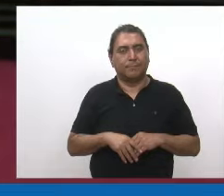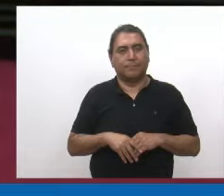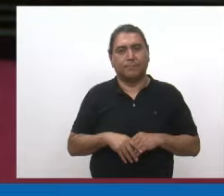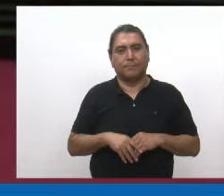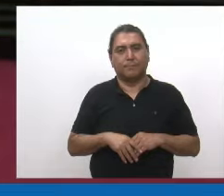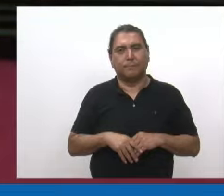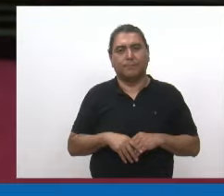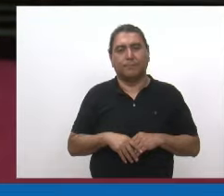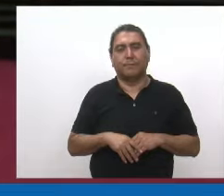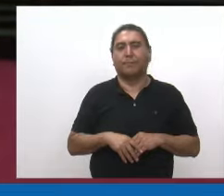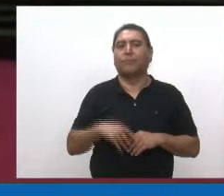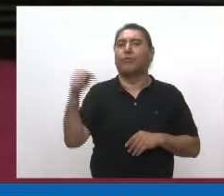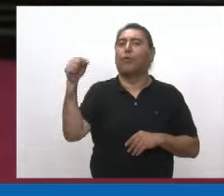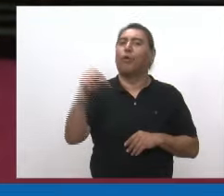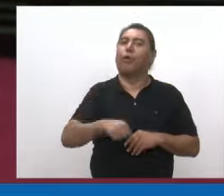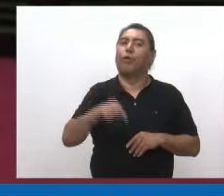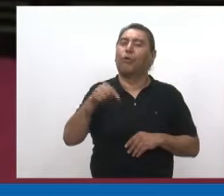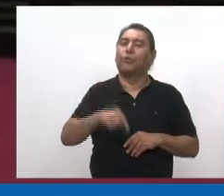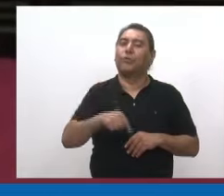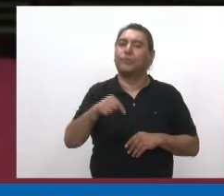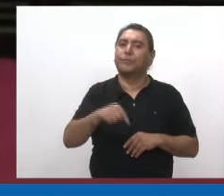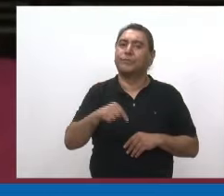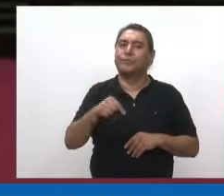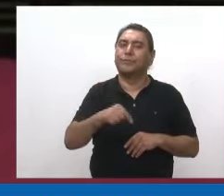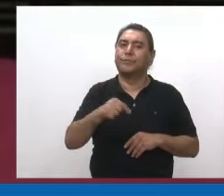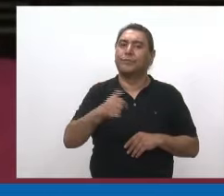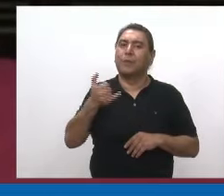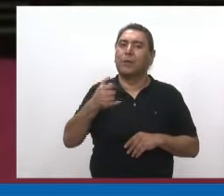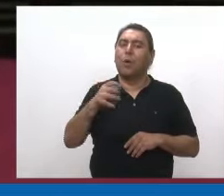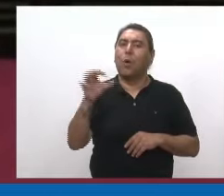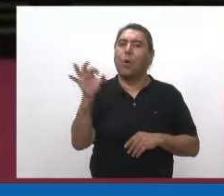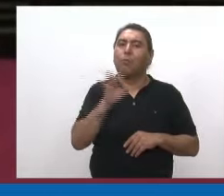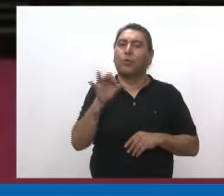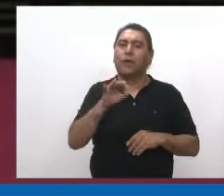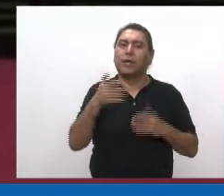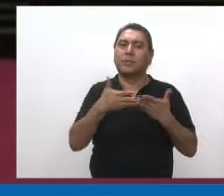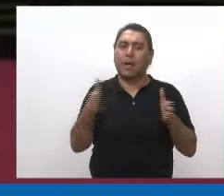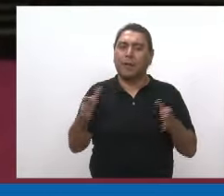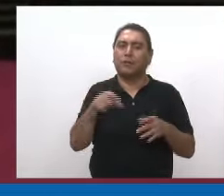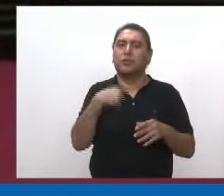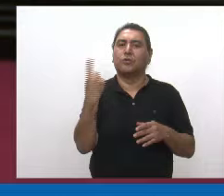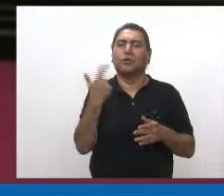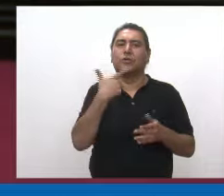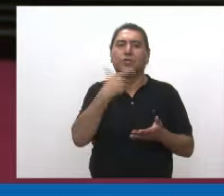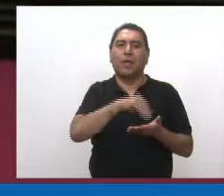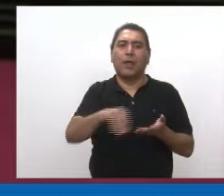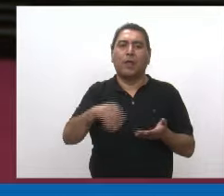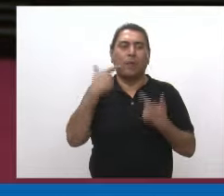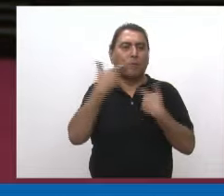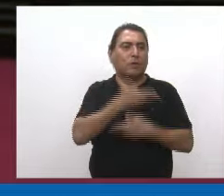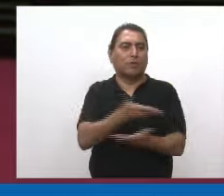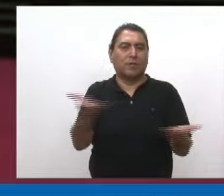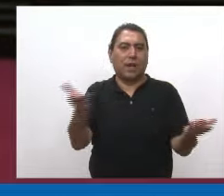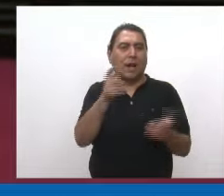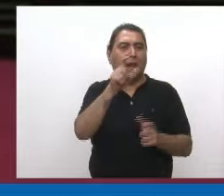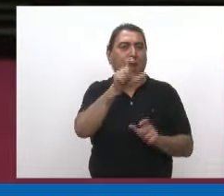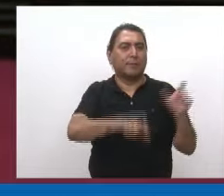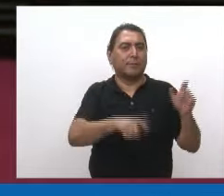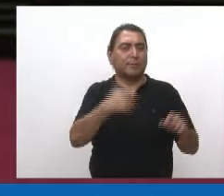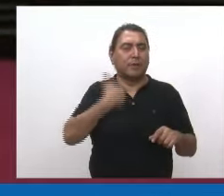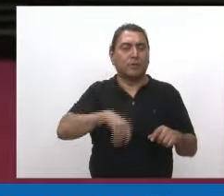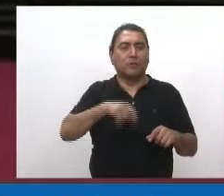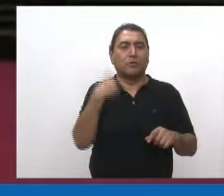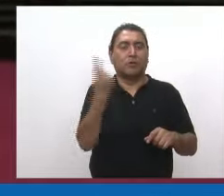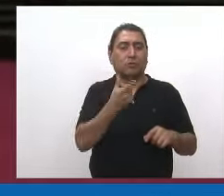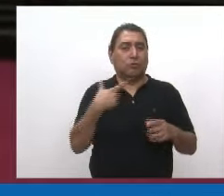estamos ante la oportunidad que se nos abre como Senado de demostrarles a los argentinos que nosotros no somos eso que